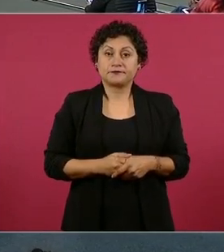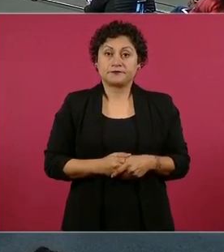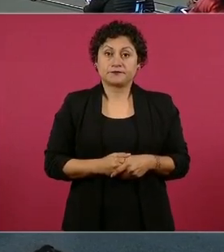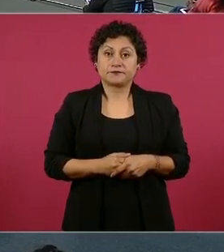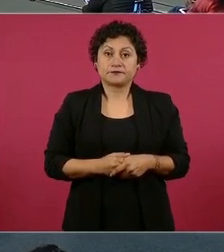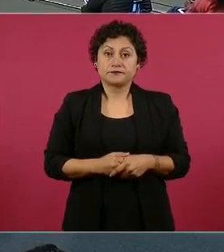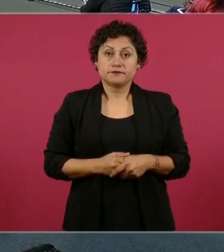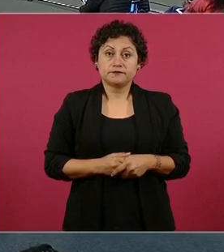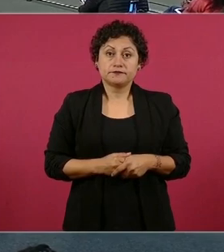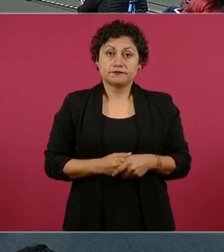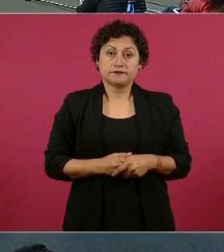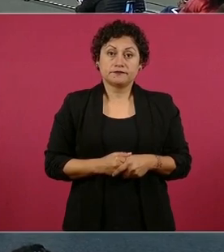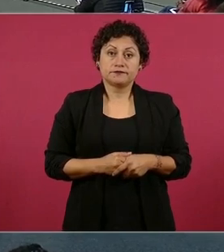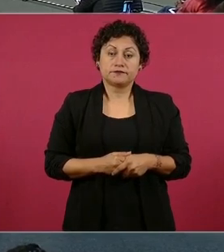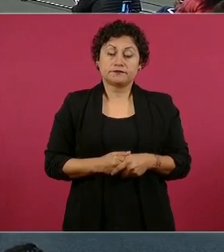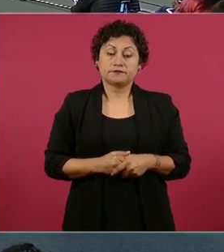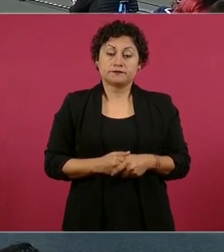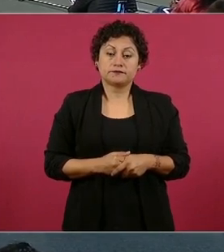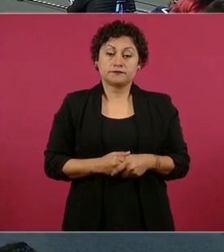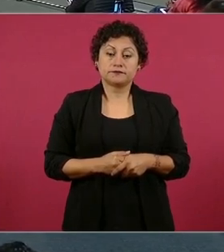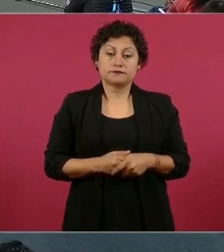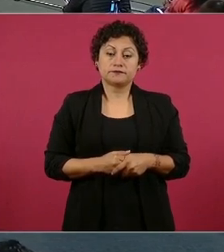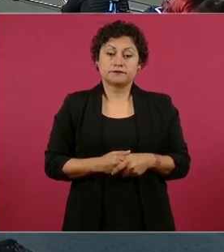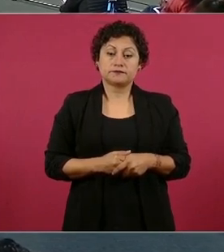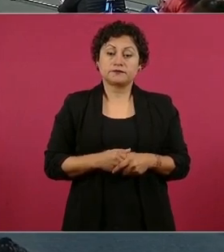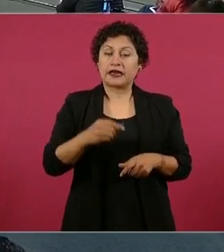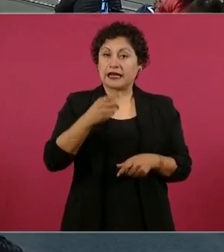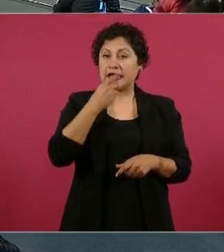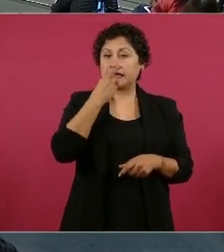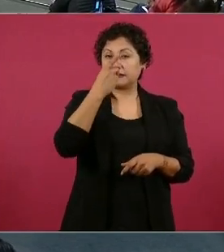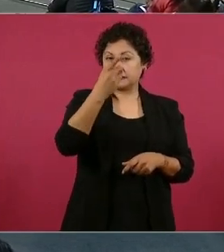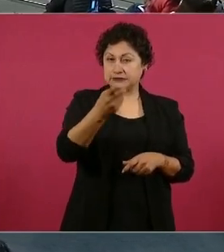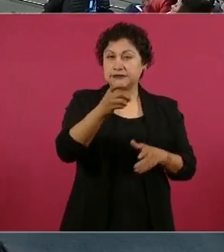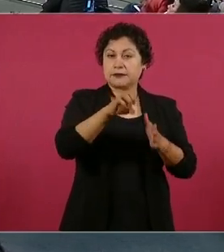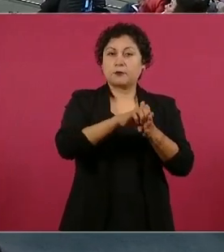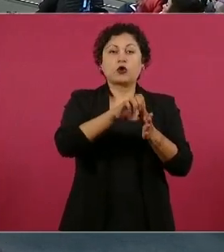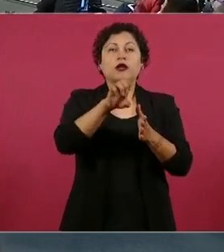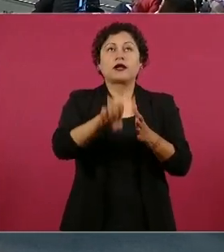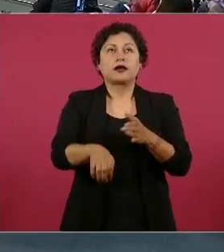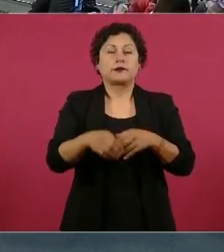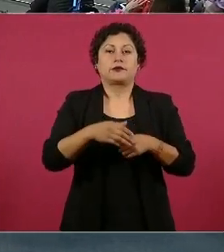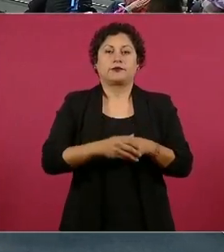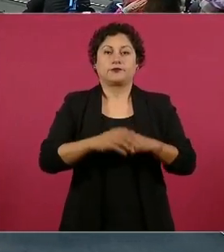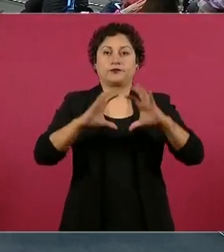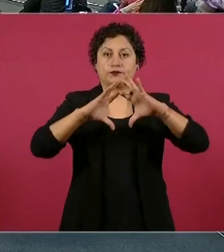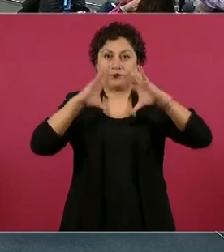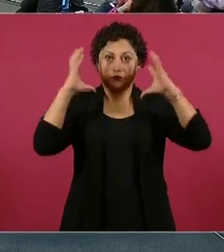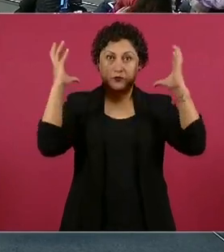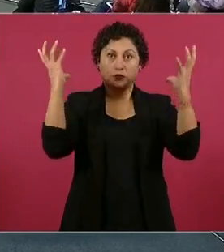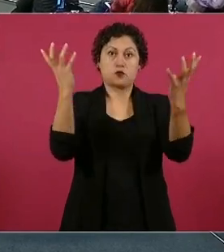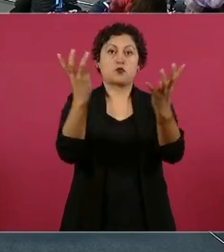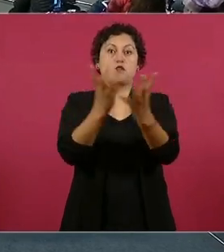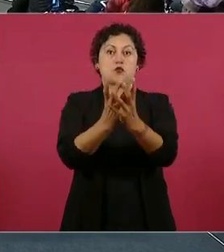se habla de, por ejemplo, calentamiento global